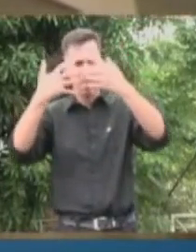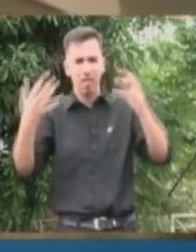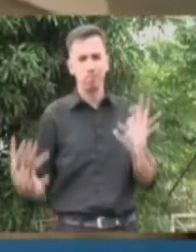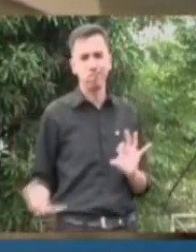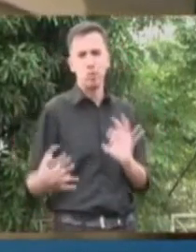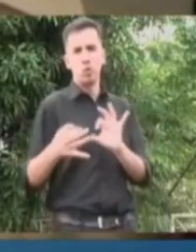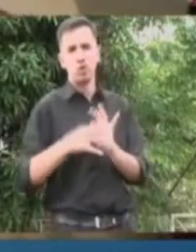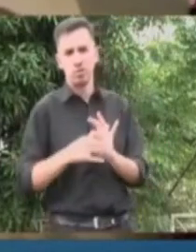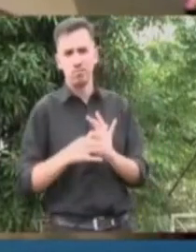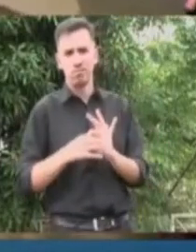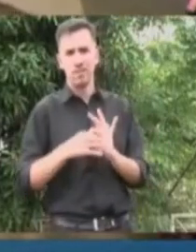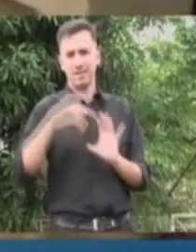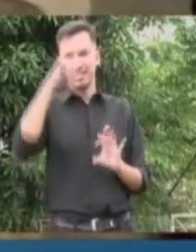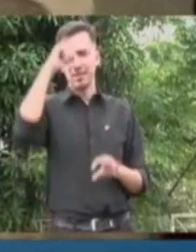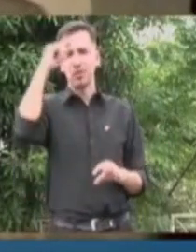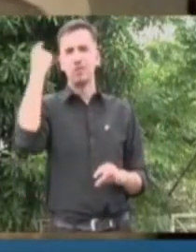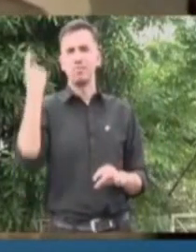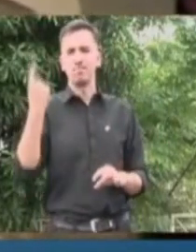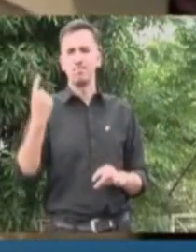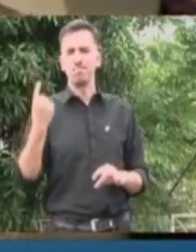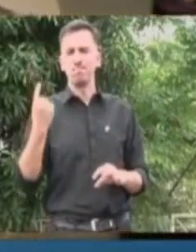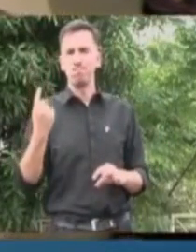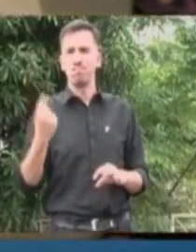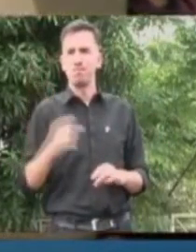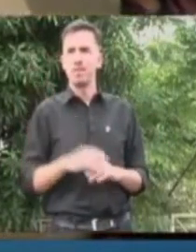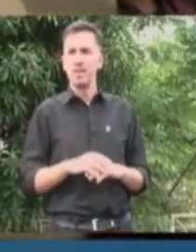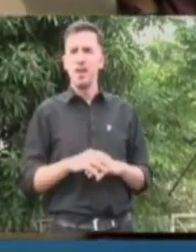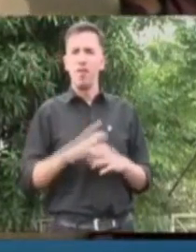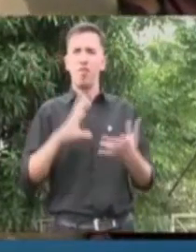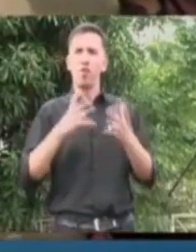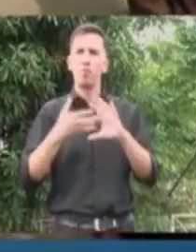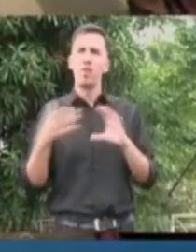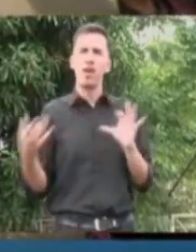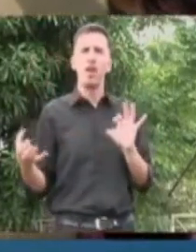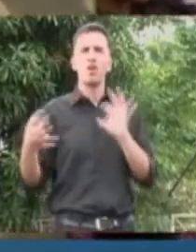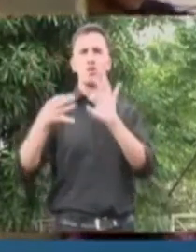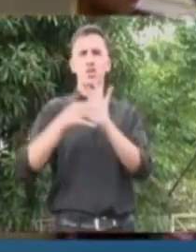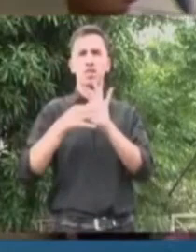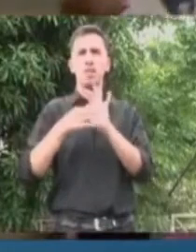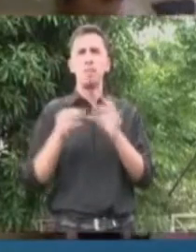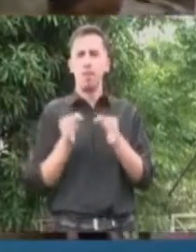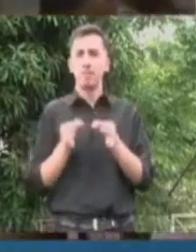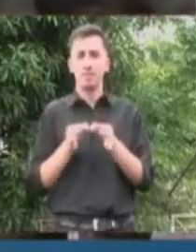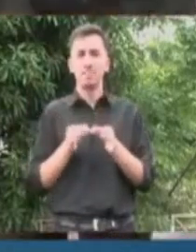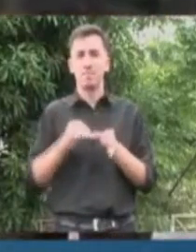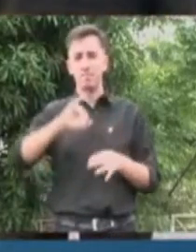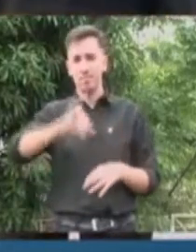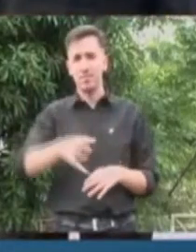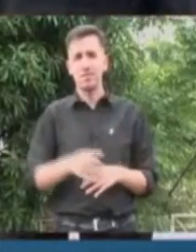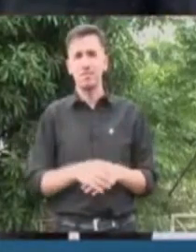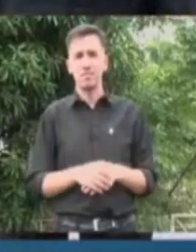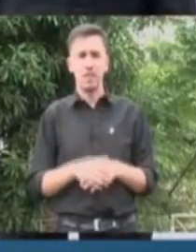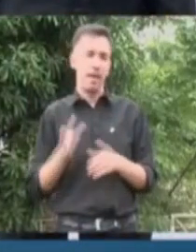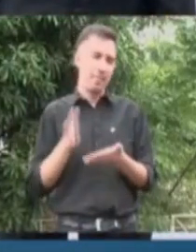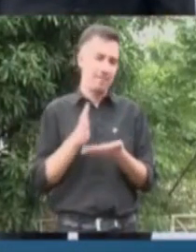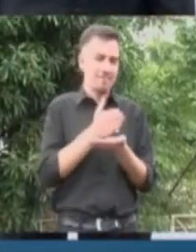nacional. Creo que no hay causa que una más a la Argentina que la de Malvinas. Sacando